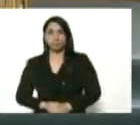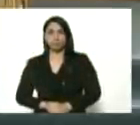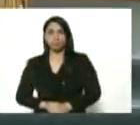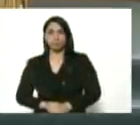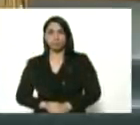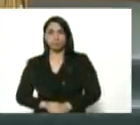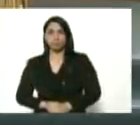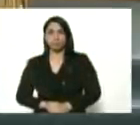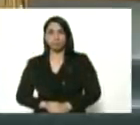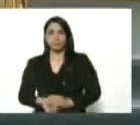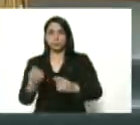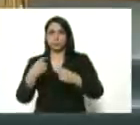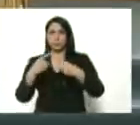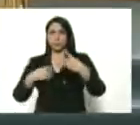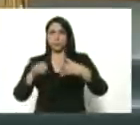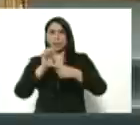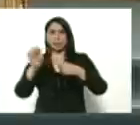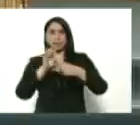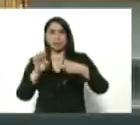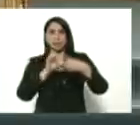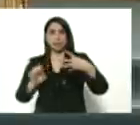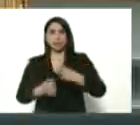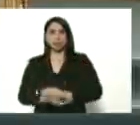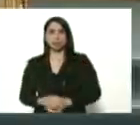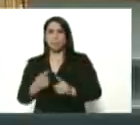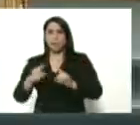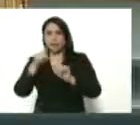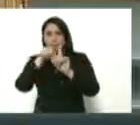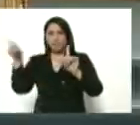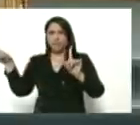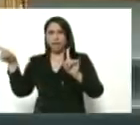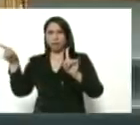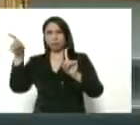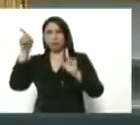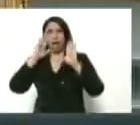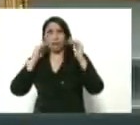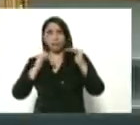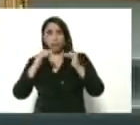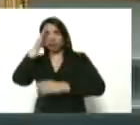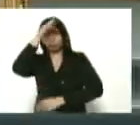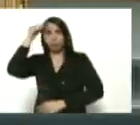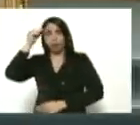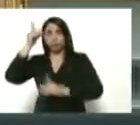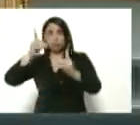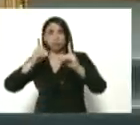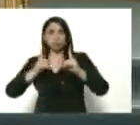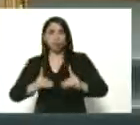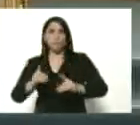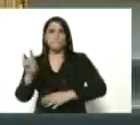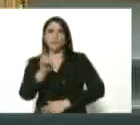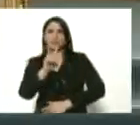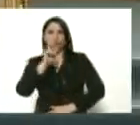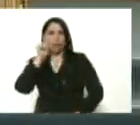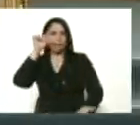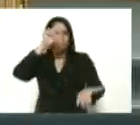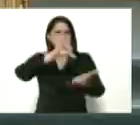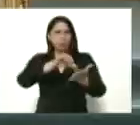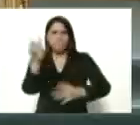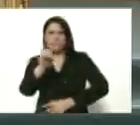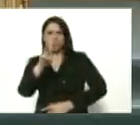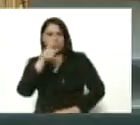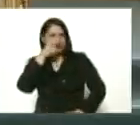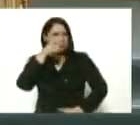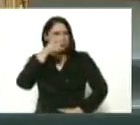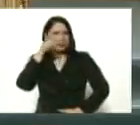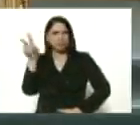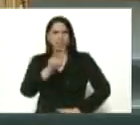Entre las opciones estratégicas para desviar la atención, Donald Trump decidió Venezuela, Venezuela,